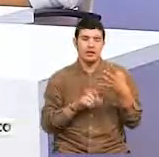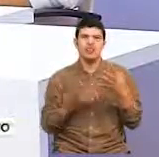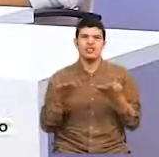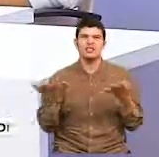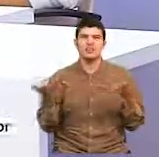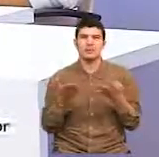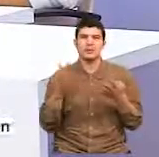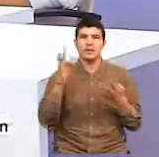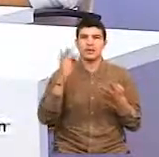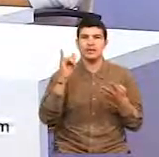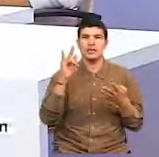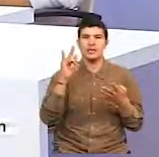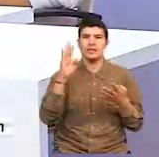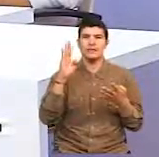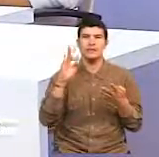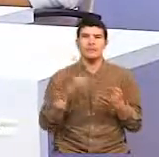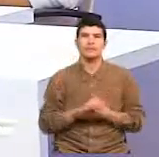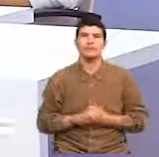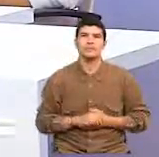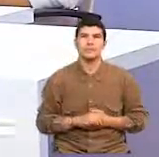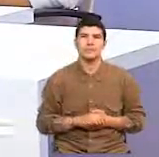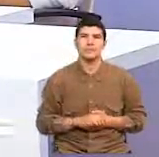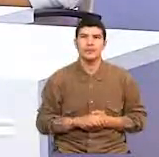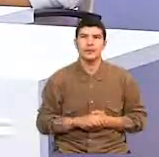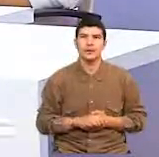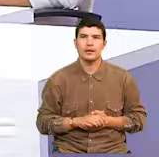el Tibú. Bueno, general,